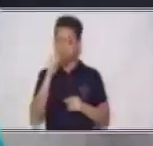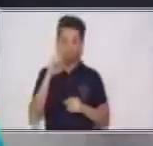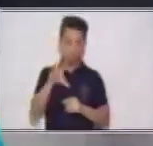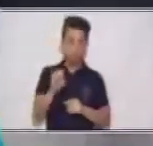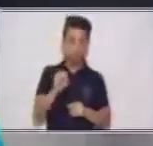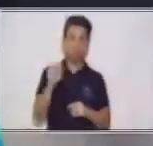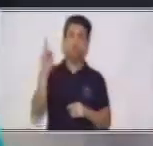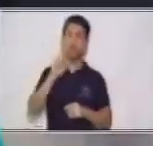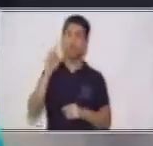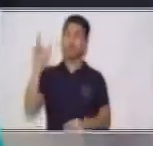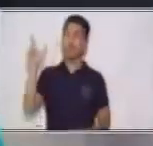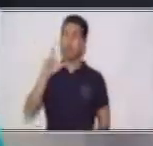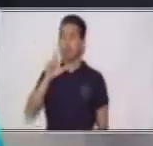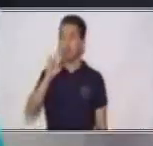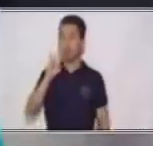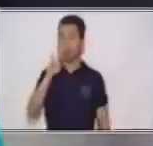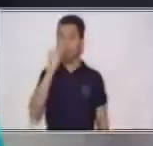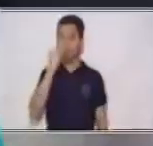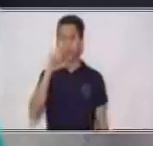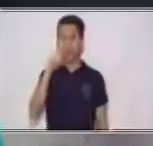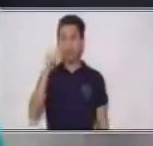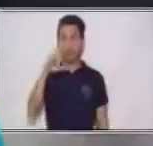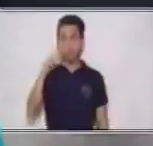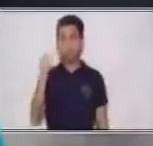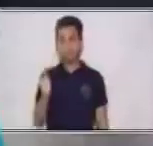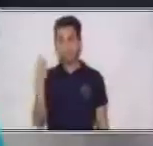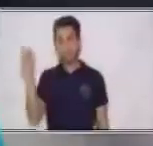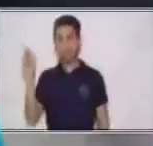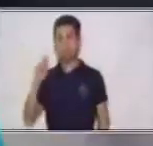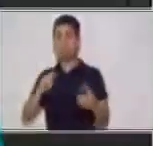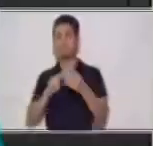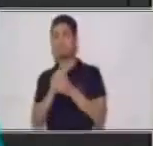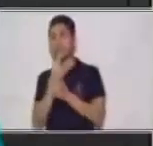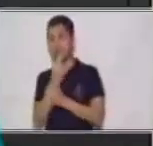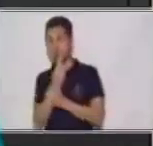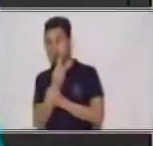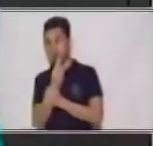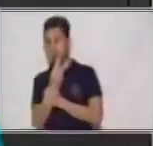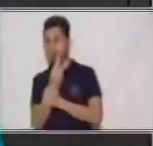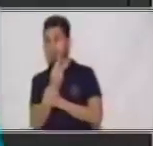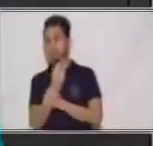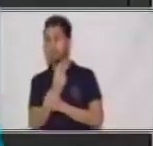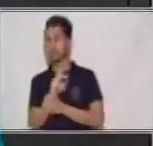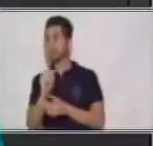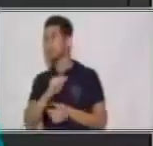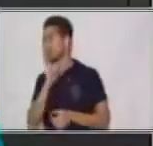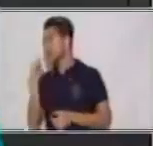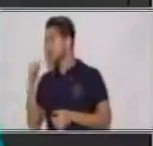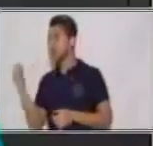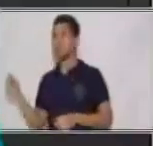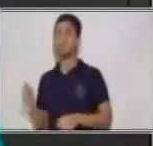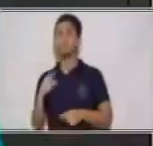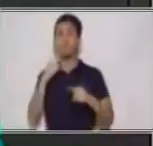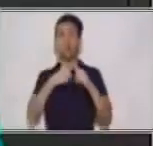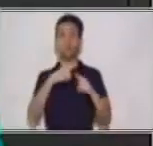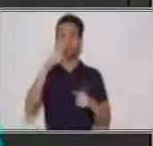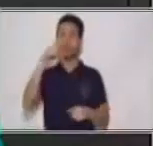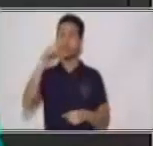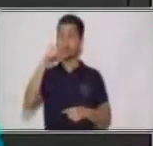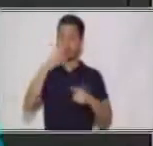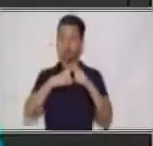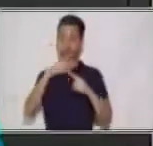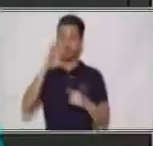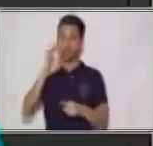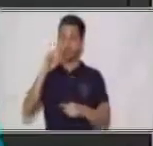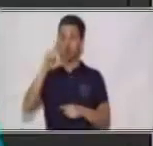ubicar en Cuilapa, Santa Rosa. Y por último tenemos el Chocomil, una historia muy bonita,